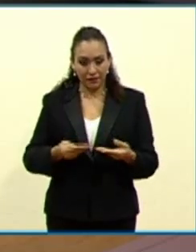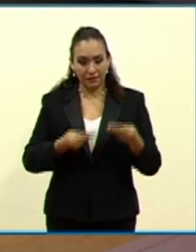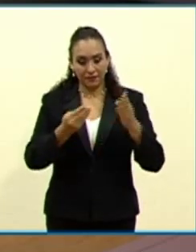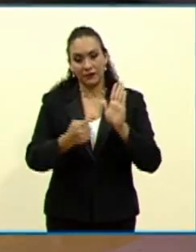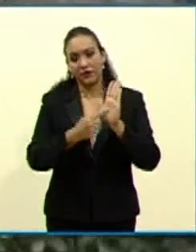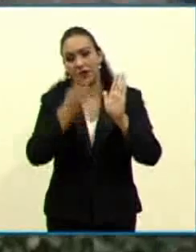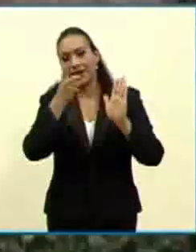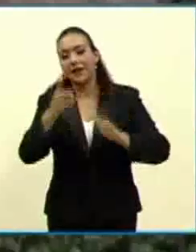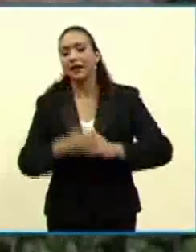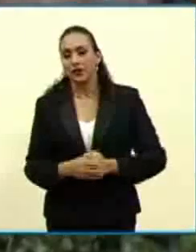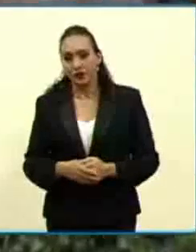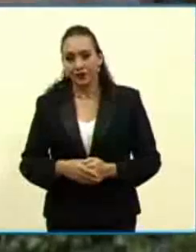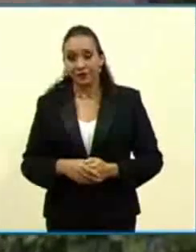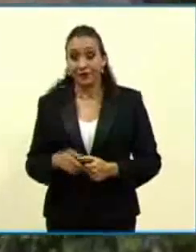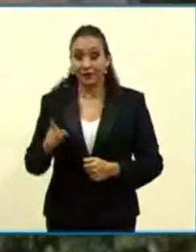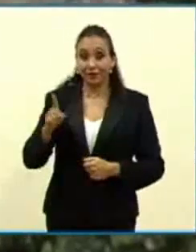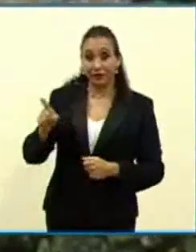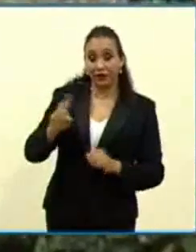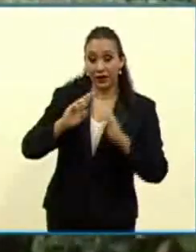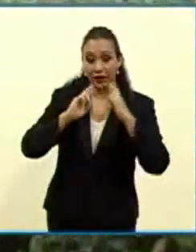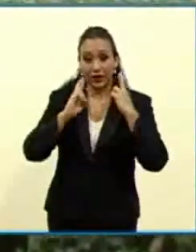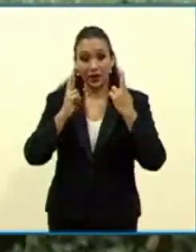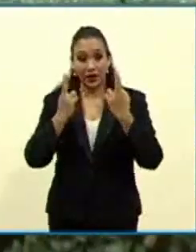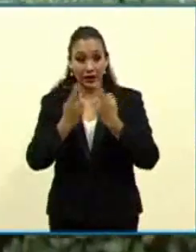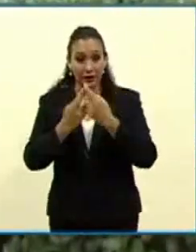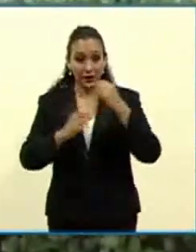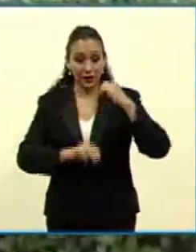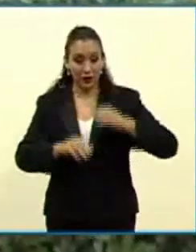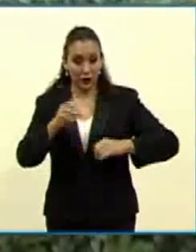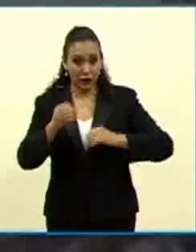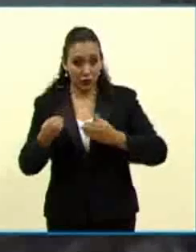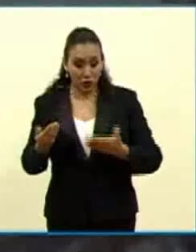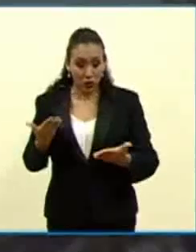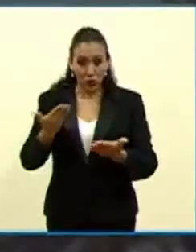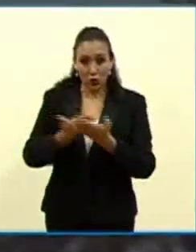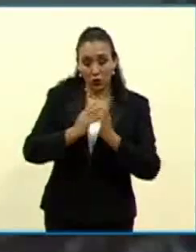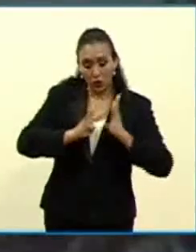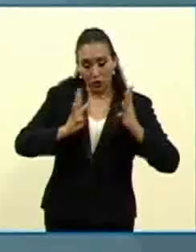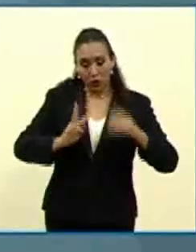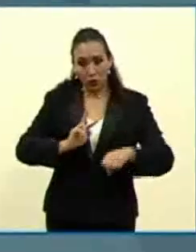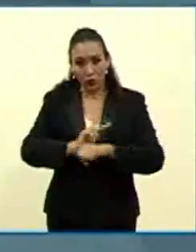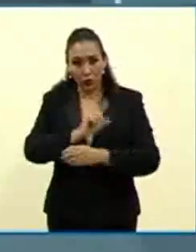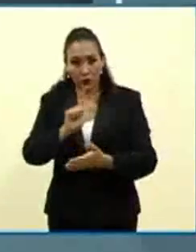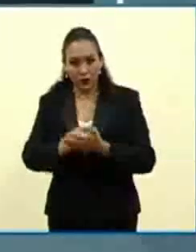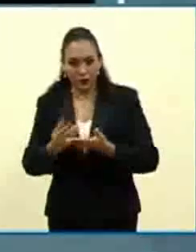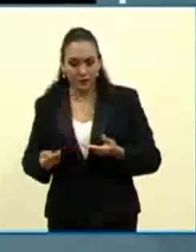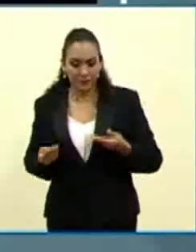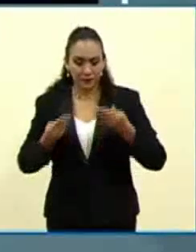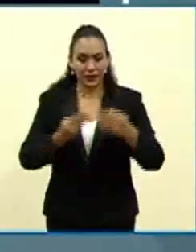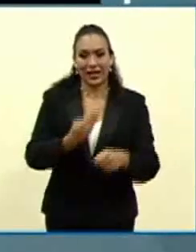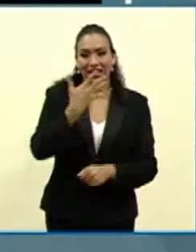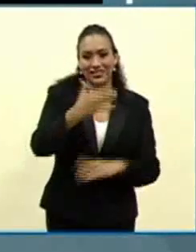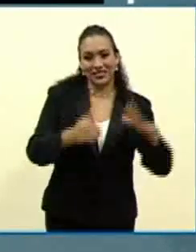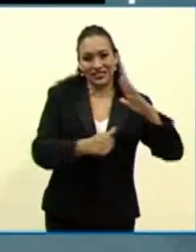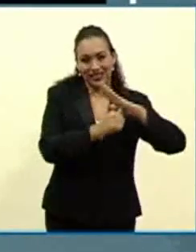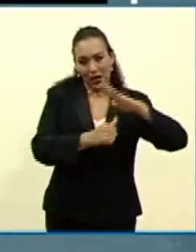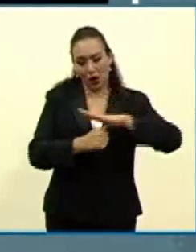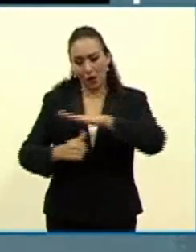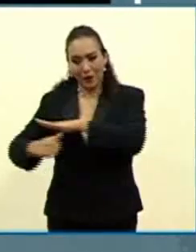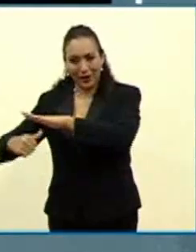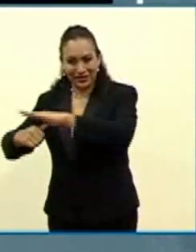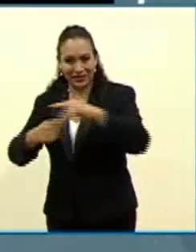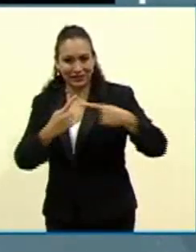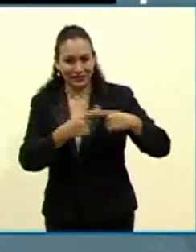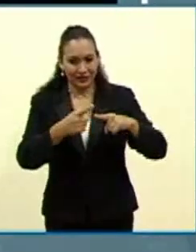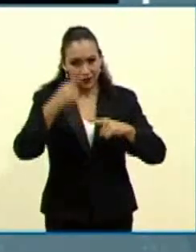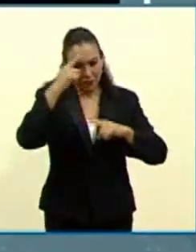que por instrucciones del Pleno del Consejo de la Judicatura Federal se instalaron 5 mesas de trabajo para escuchar los